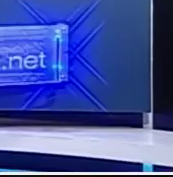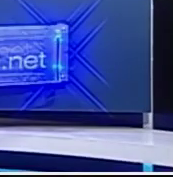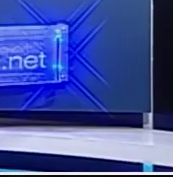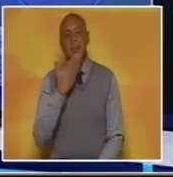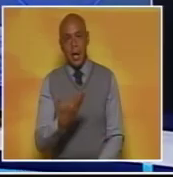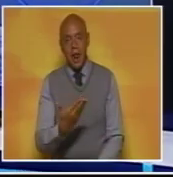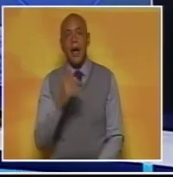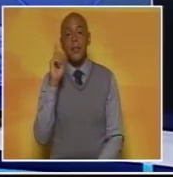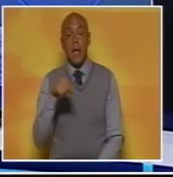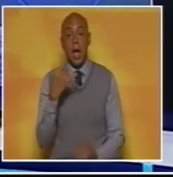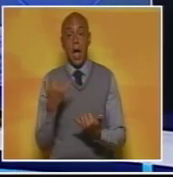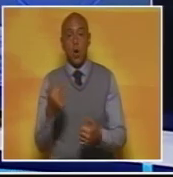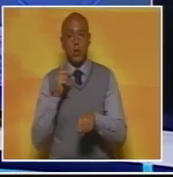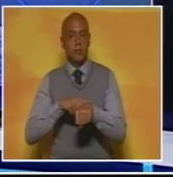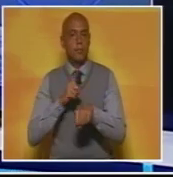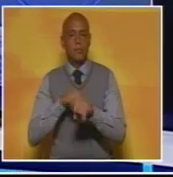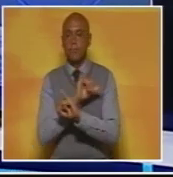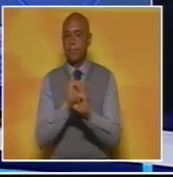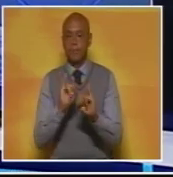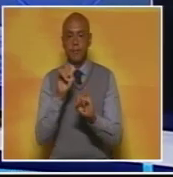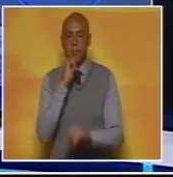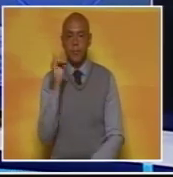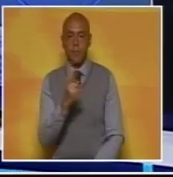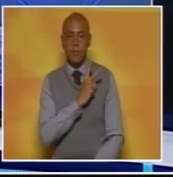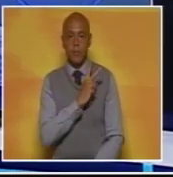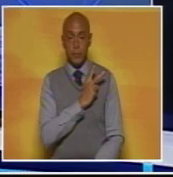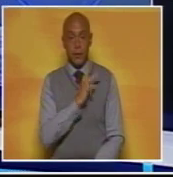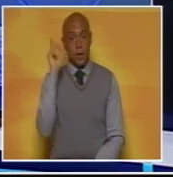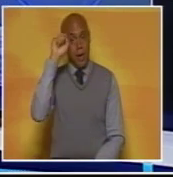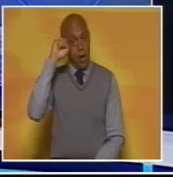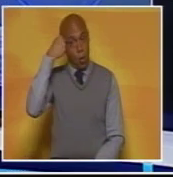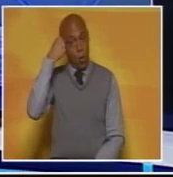Gracias, Manuel. Y hasta aquí la presente emisión de su noticiero Venevisión.